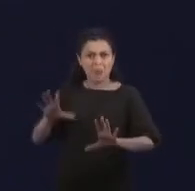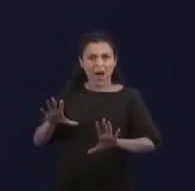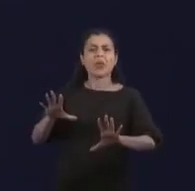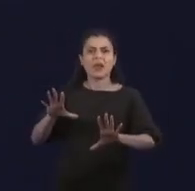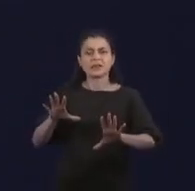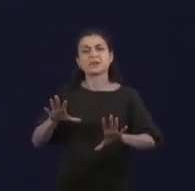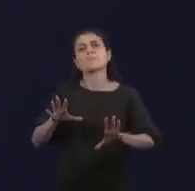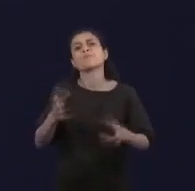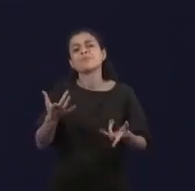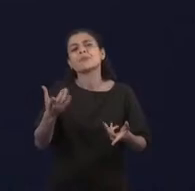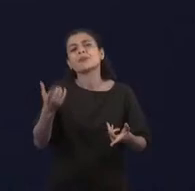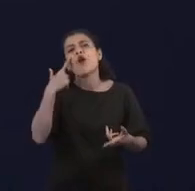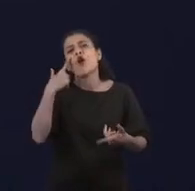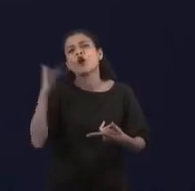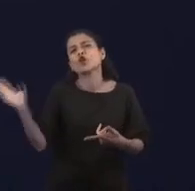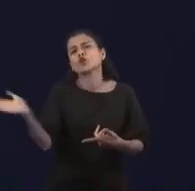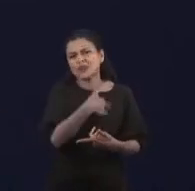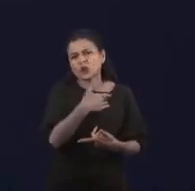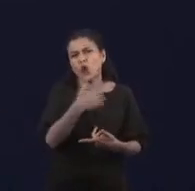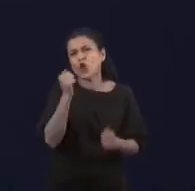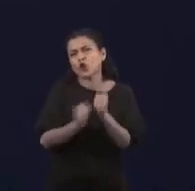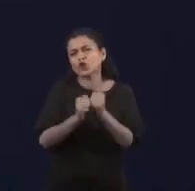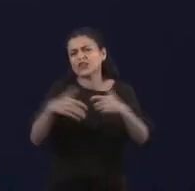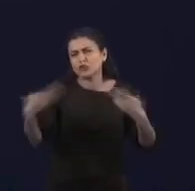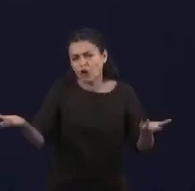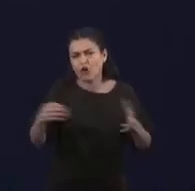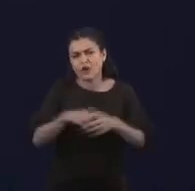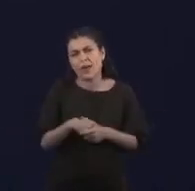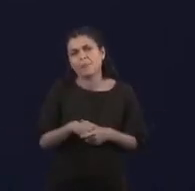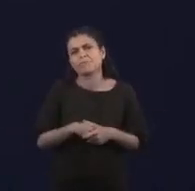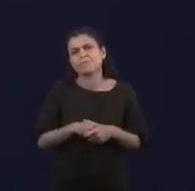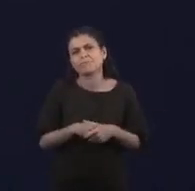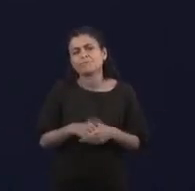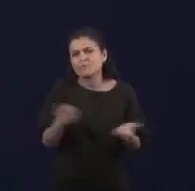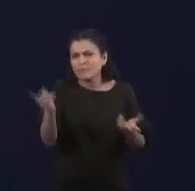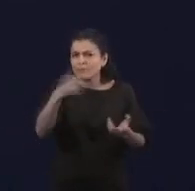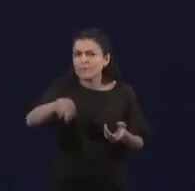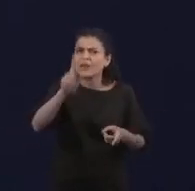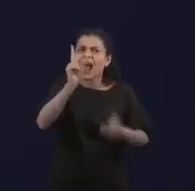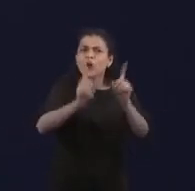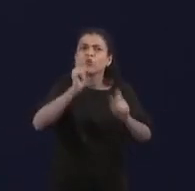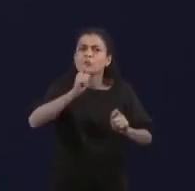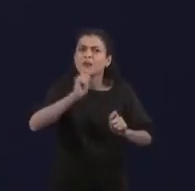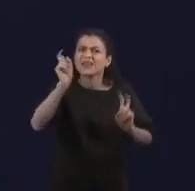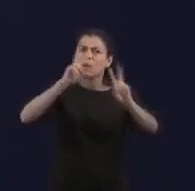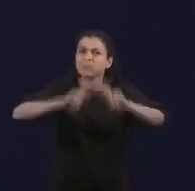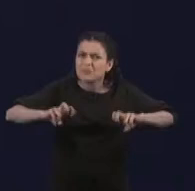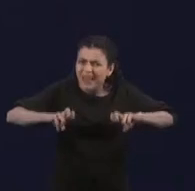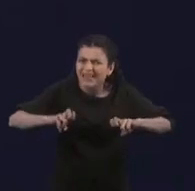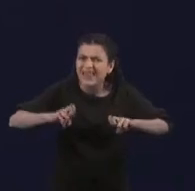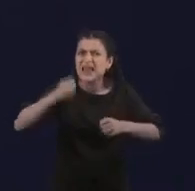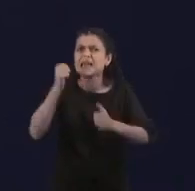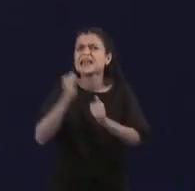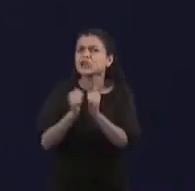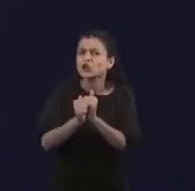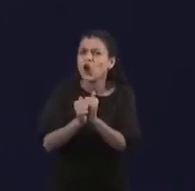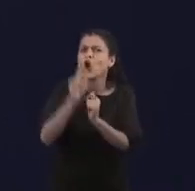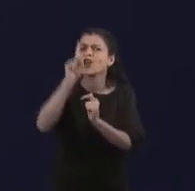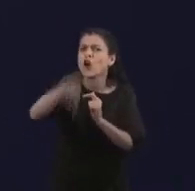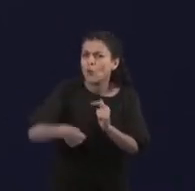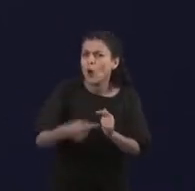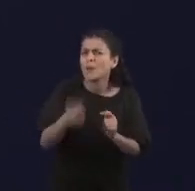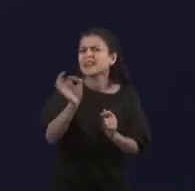pública, bueno, tema conocido por supuesto por ustedes, conocido e investigado por algunos de ustedes también. Así que